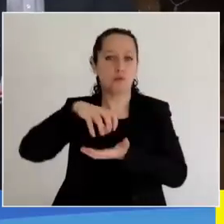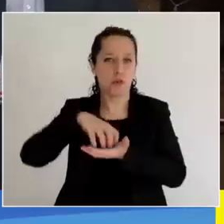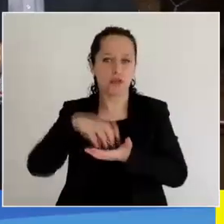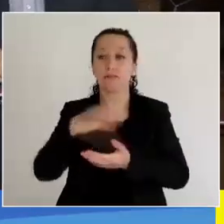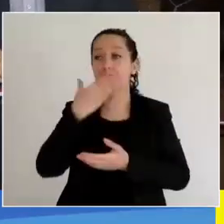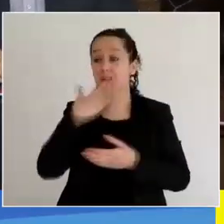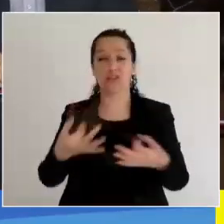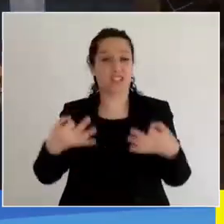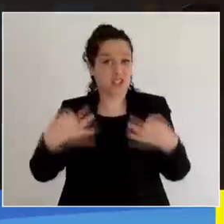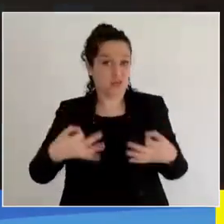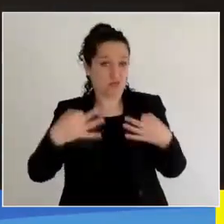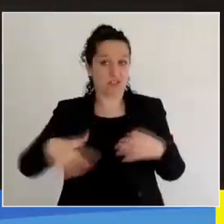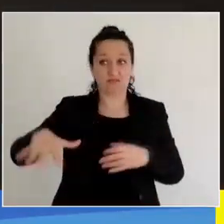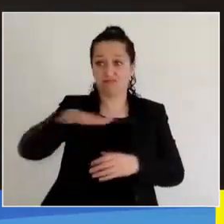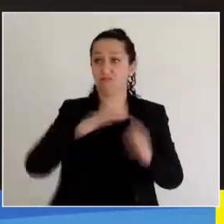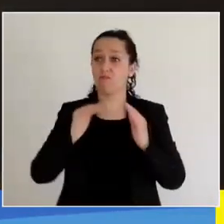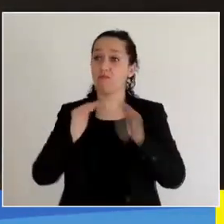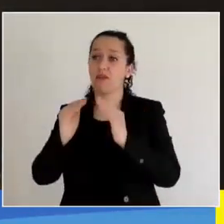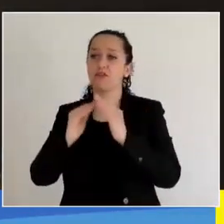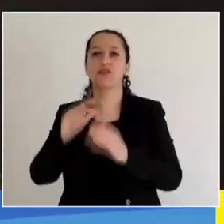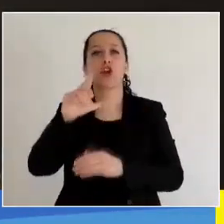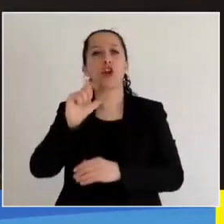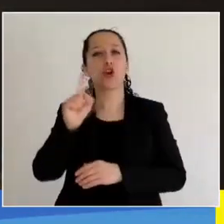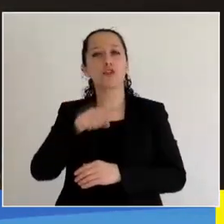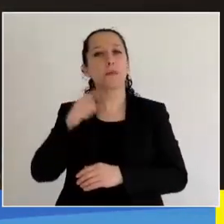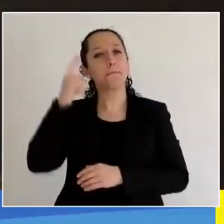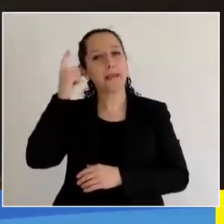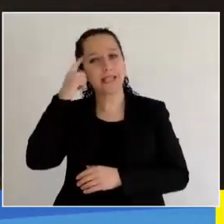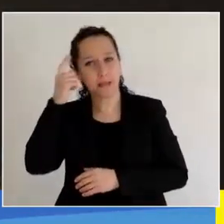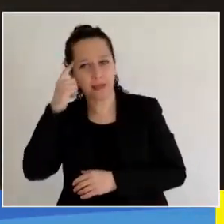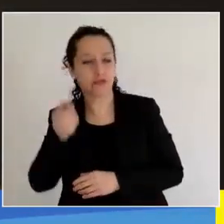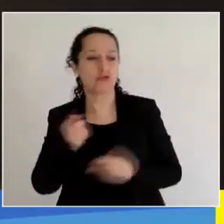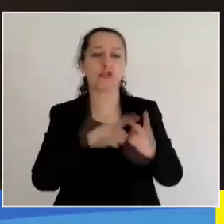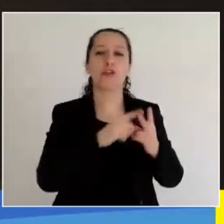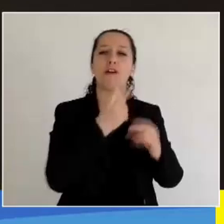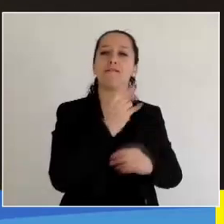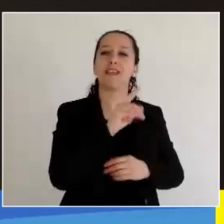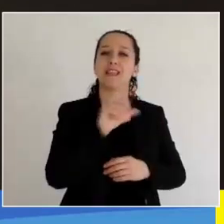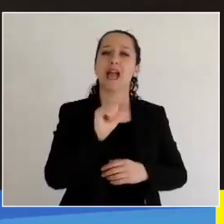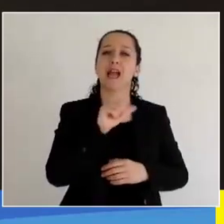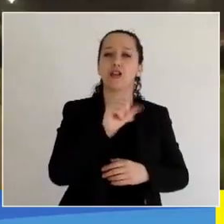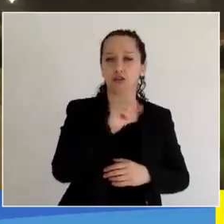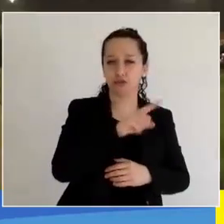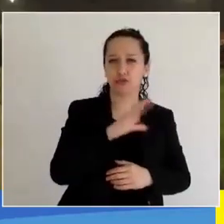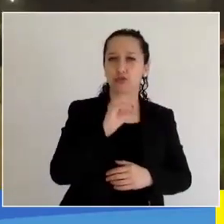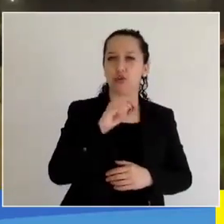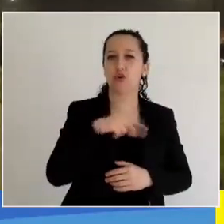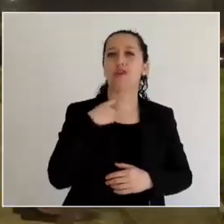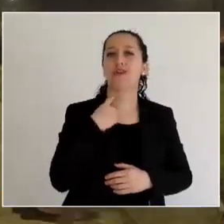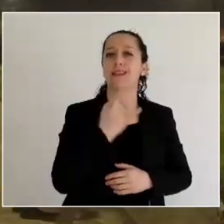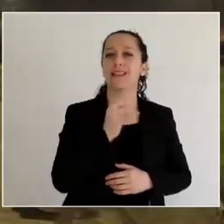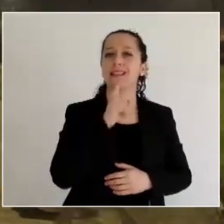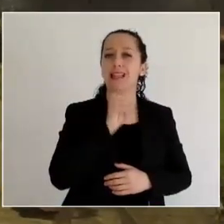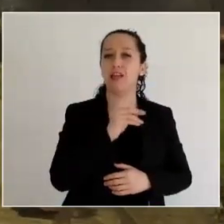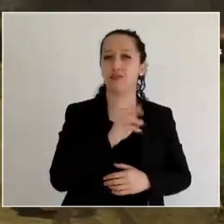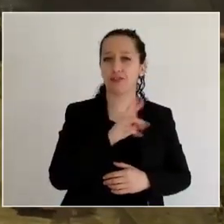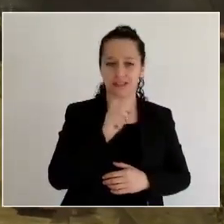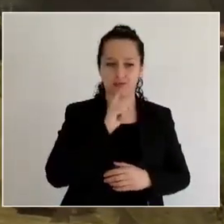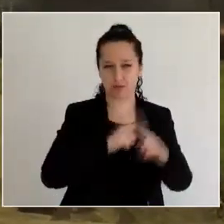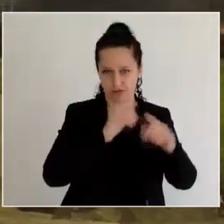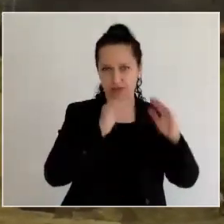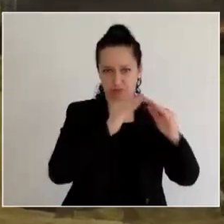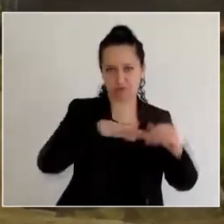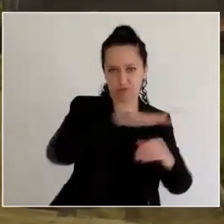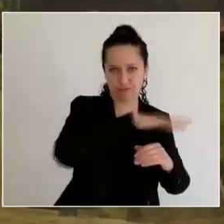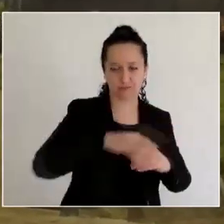de seguridad de la población Los Pensamientos y Villa Los Conquistadores. En el primer sector, la iniciativa consideró